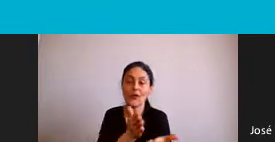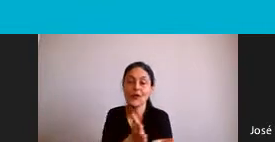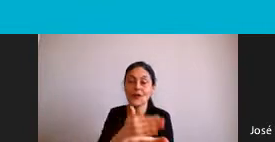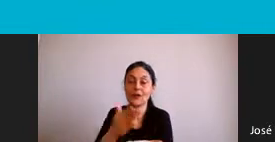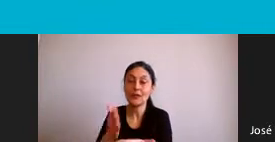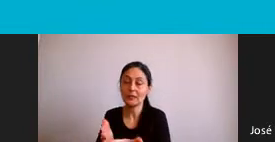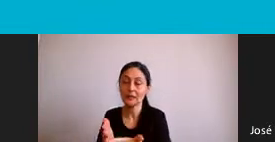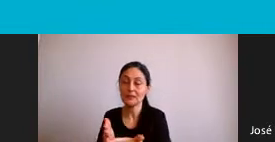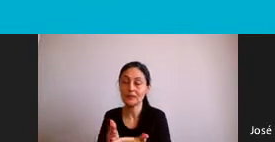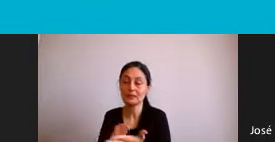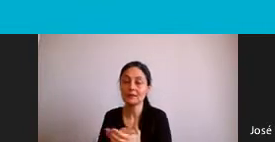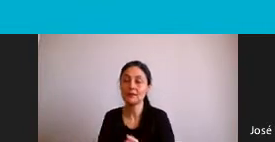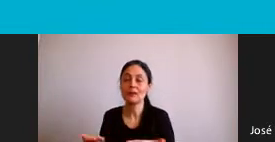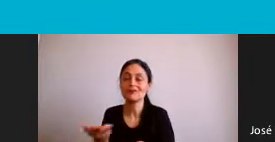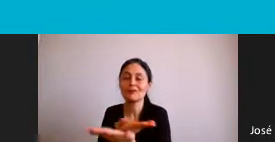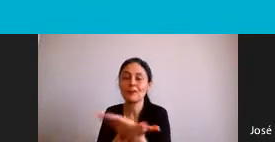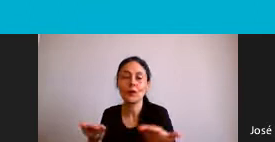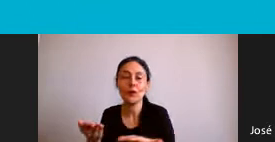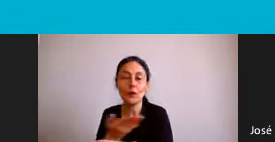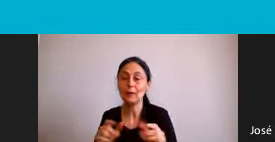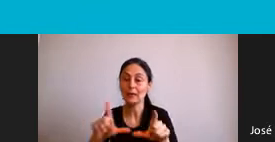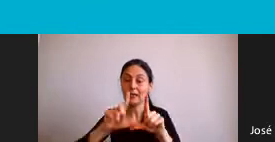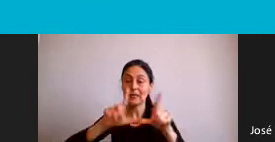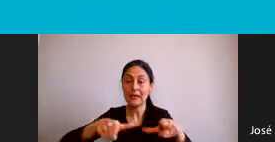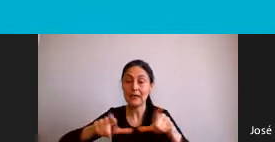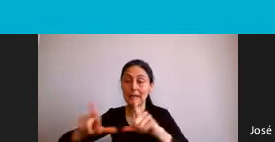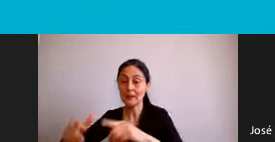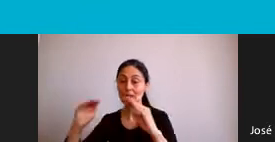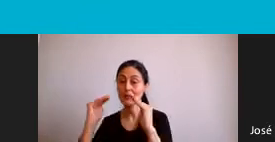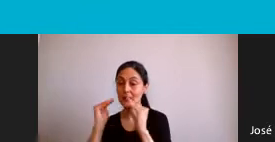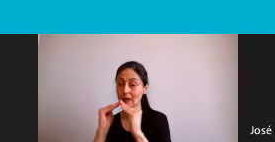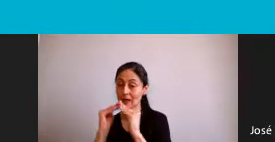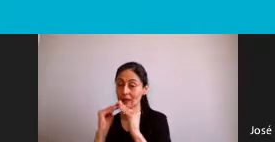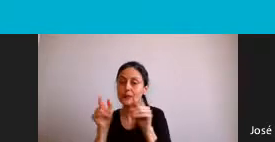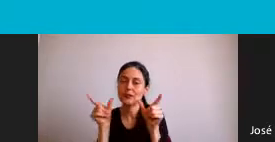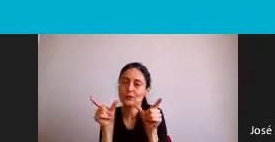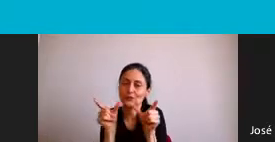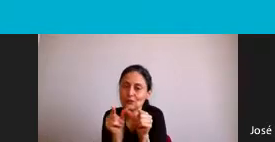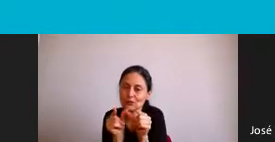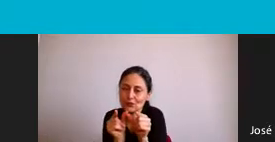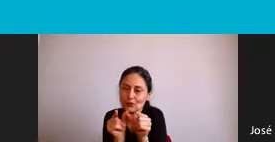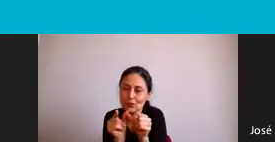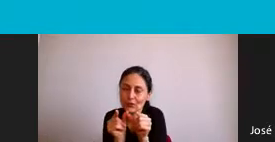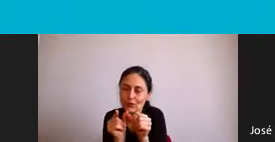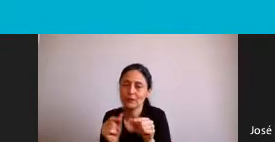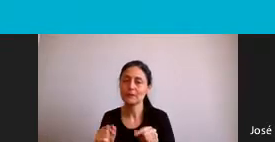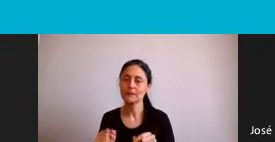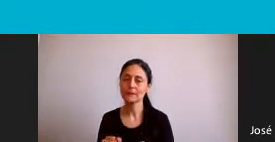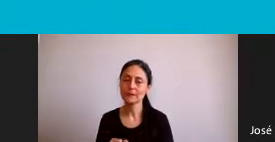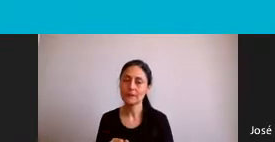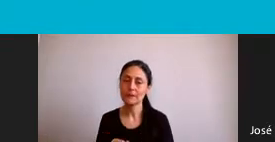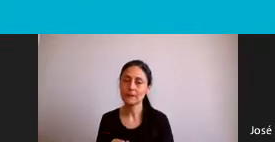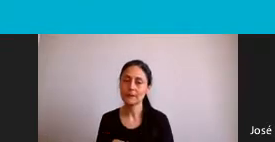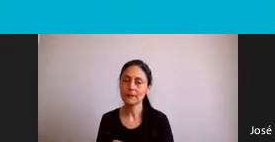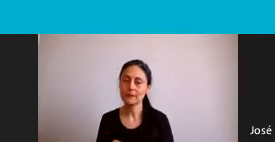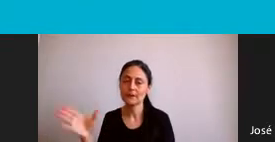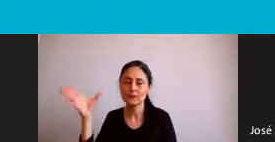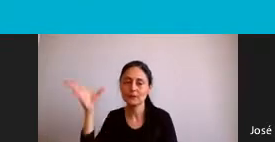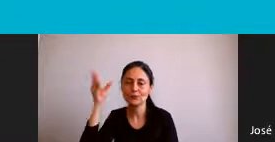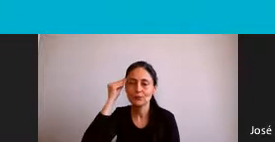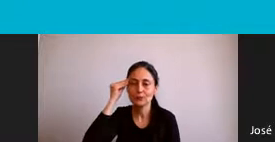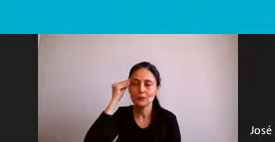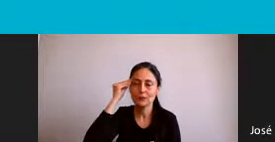compartir espacios en sus casas que hemos visto que son pequeños en la mayoría de las casas, donde entonces nos dimos cuenta que no